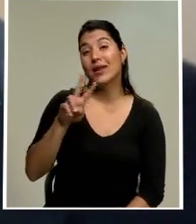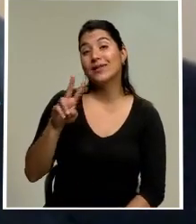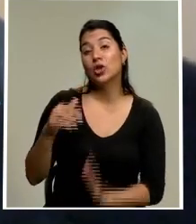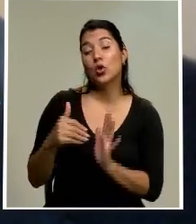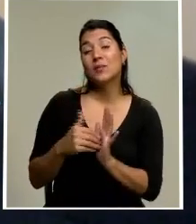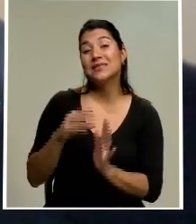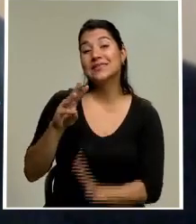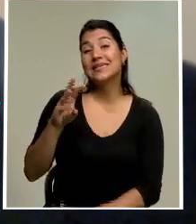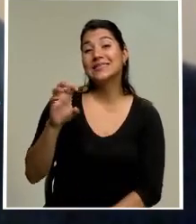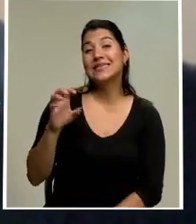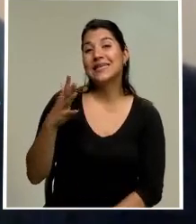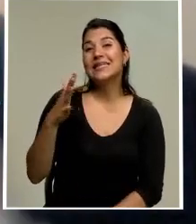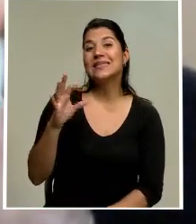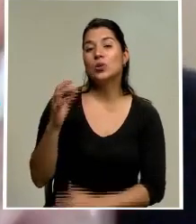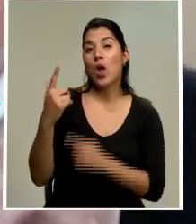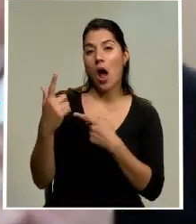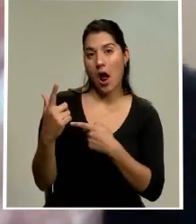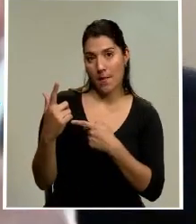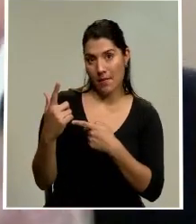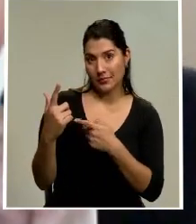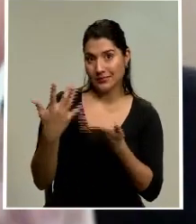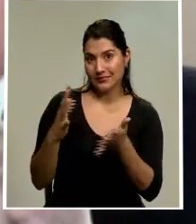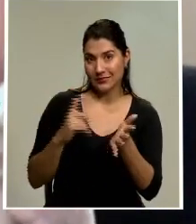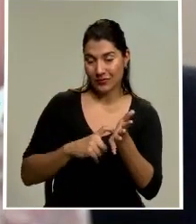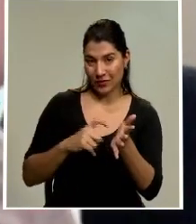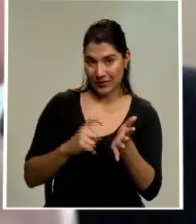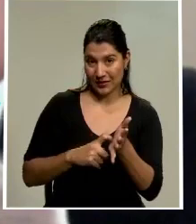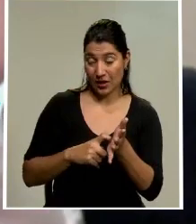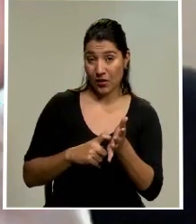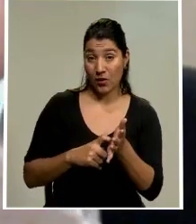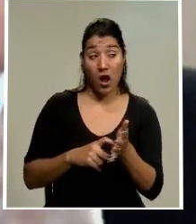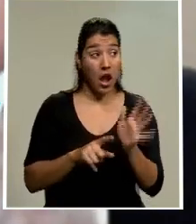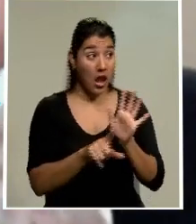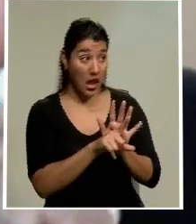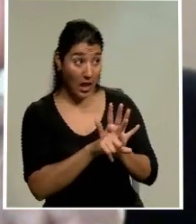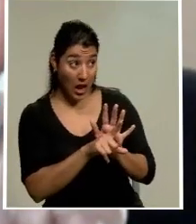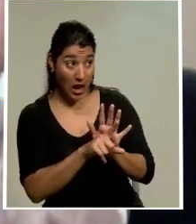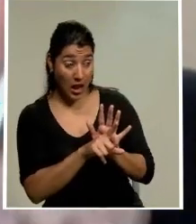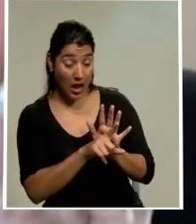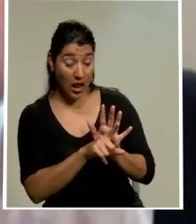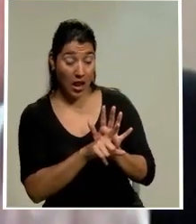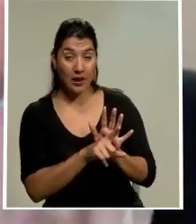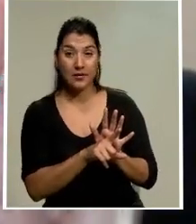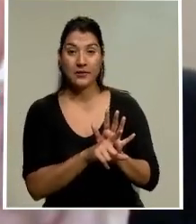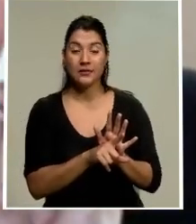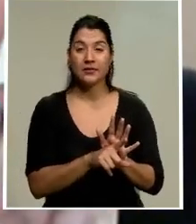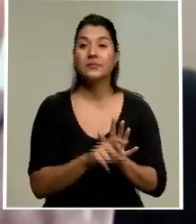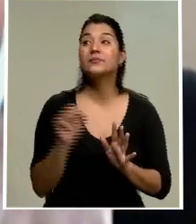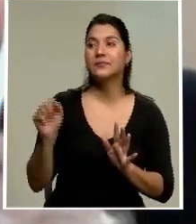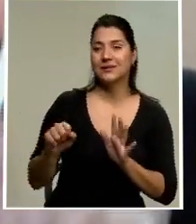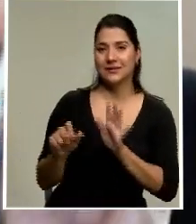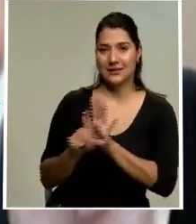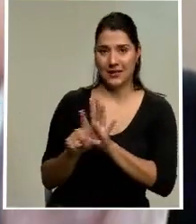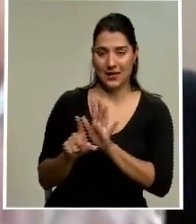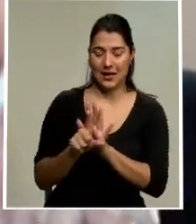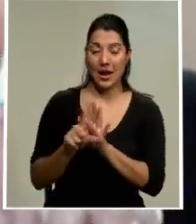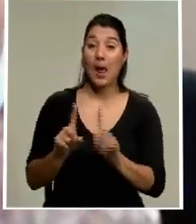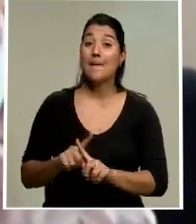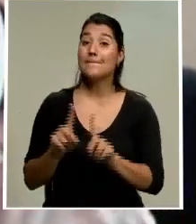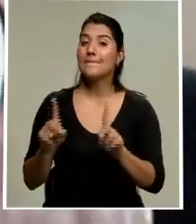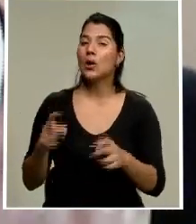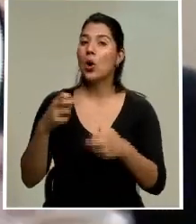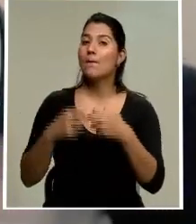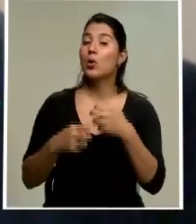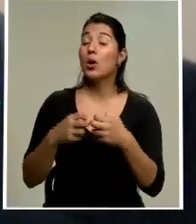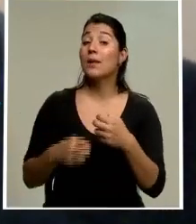246.669 armas inscritas, pero legales, no es legales. El problema